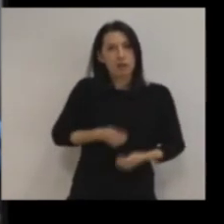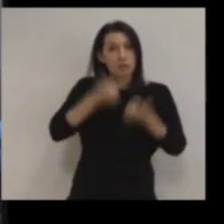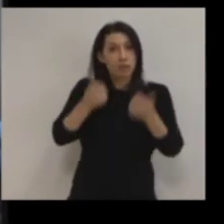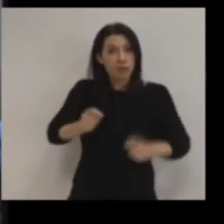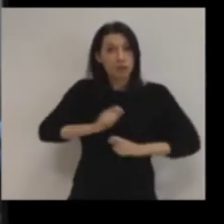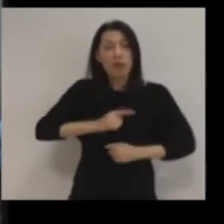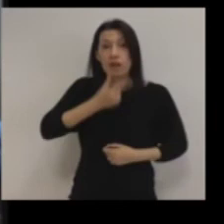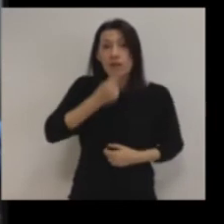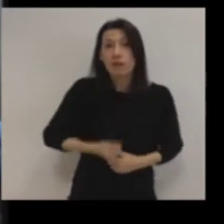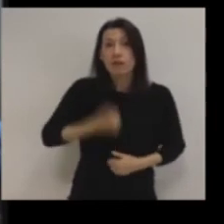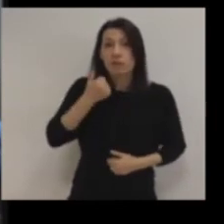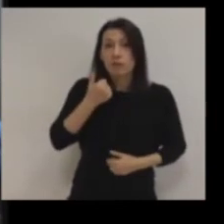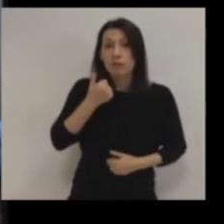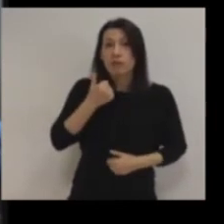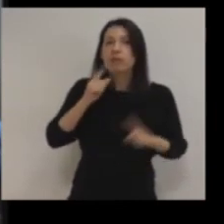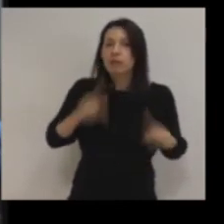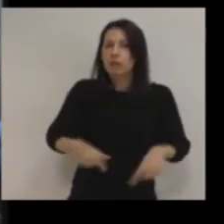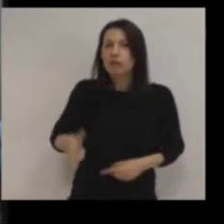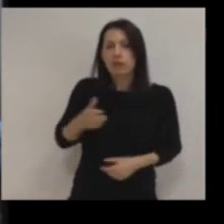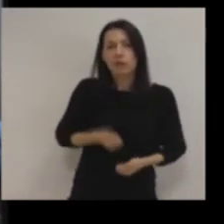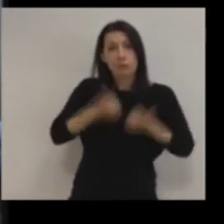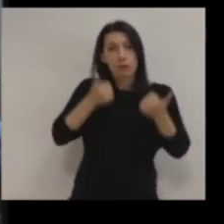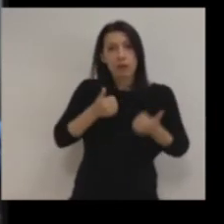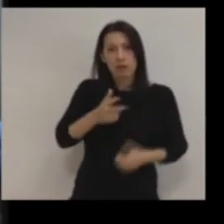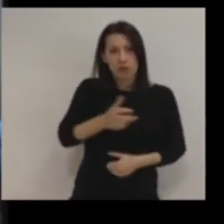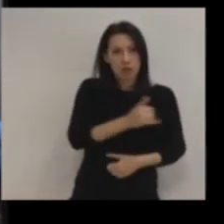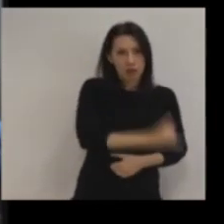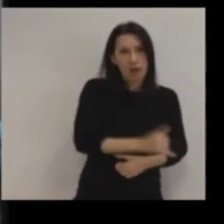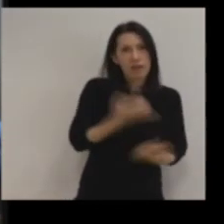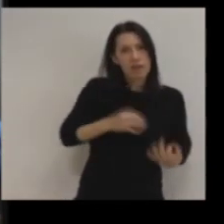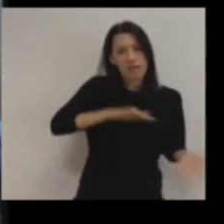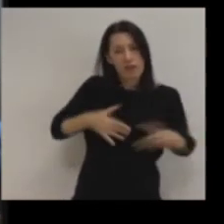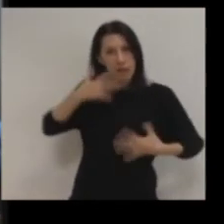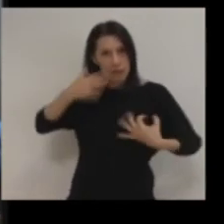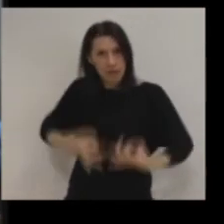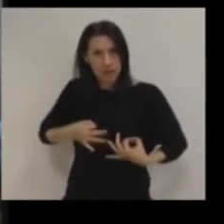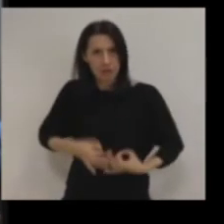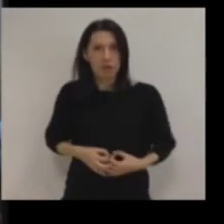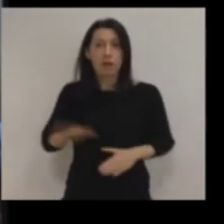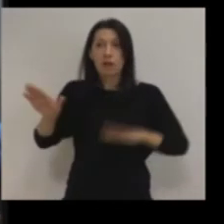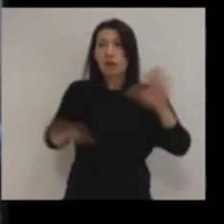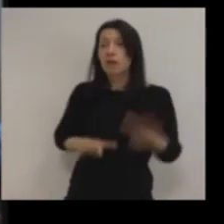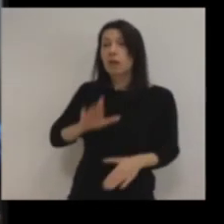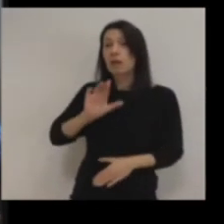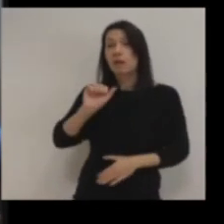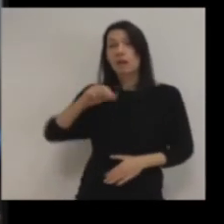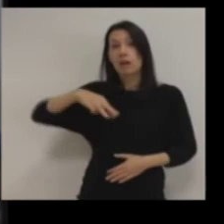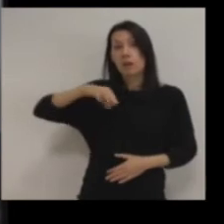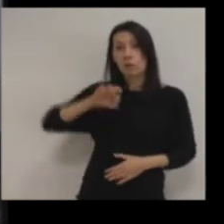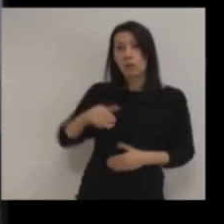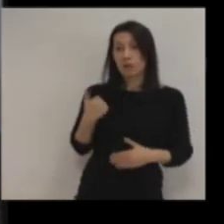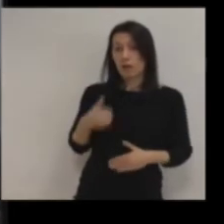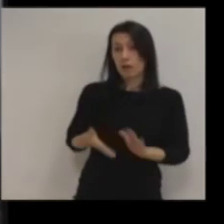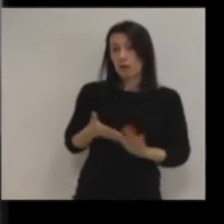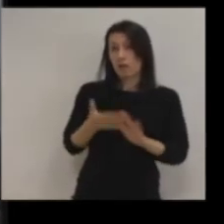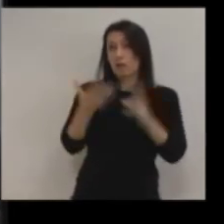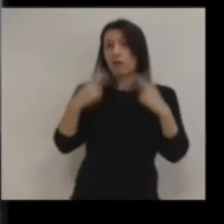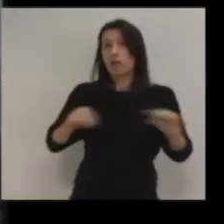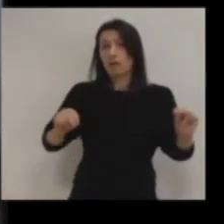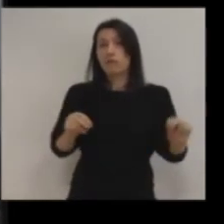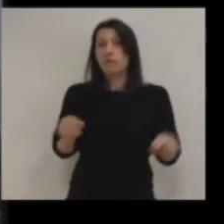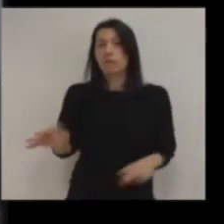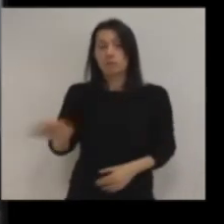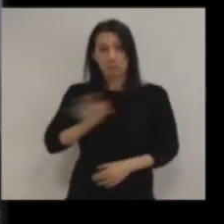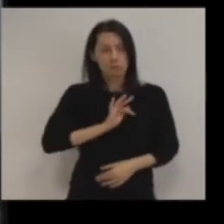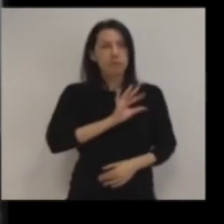cosas ganamos en derecho, porque los derechos existen, pero luego hay que concretarlos. Pues Ramón, para cerrar, porque se nos va el tiempo. Sí, yo soy